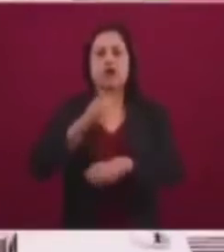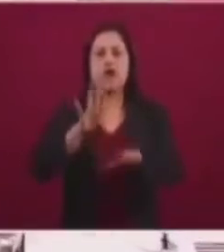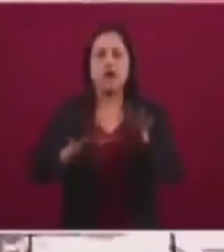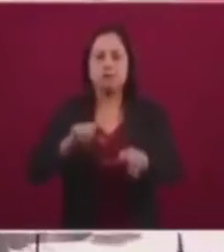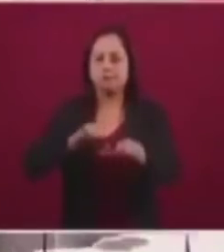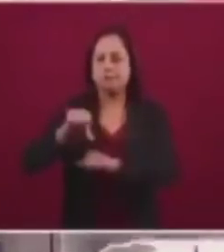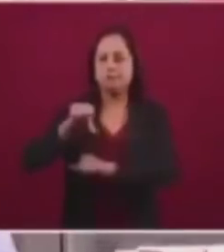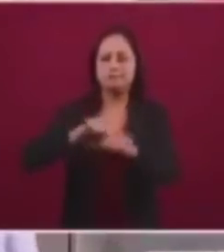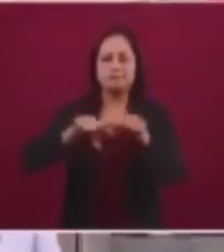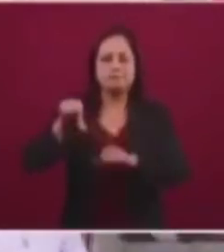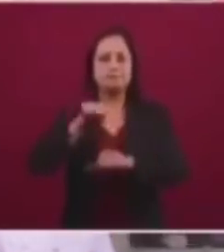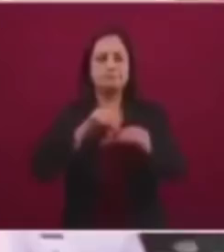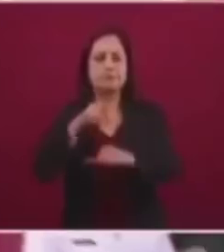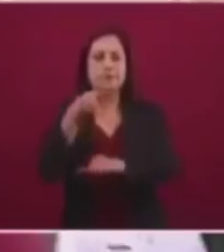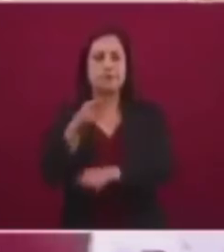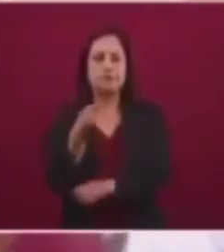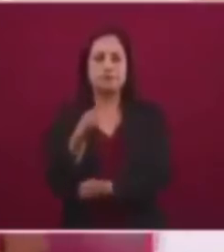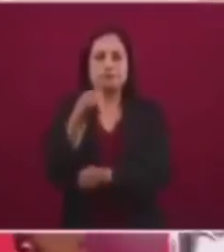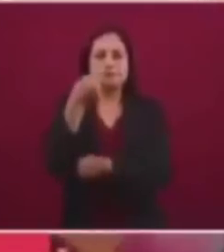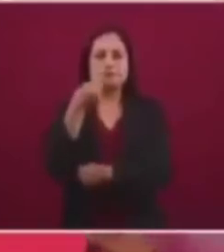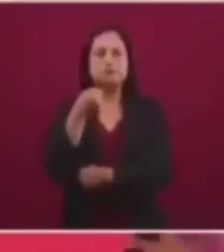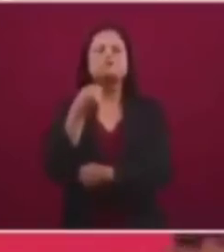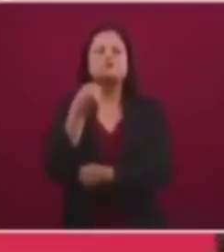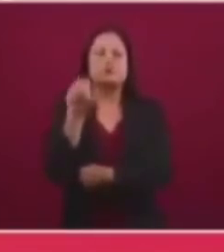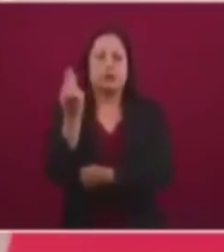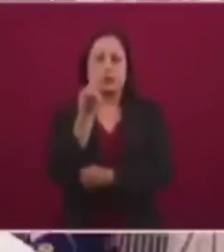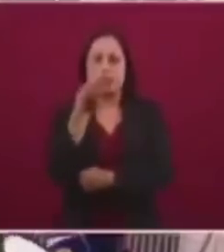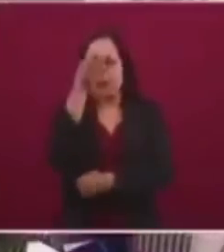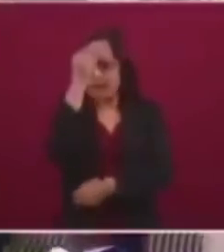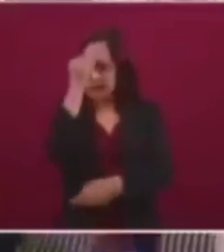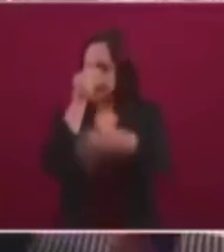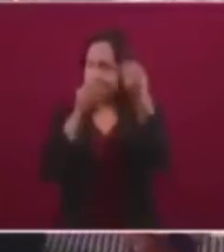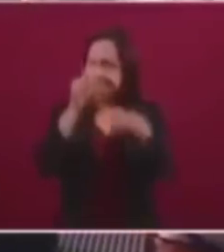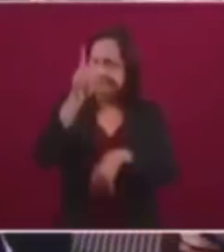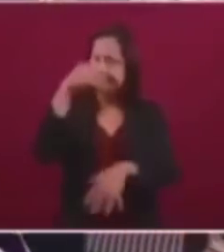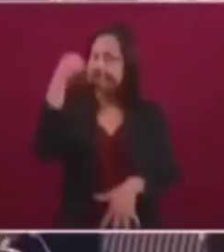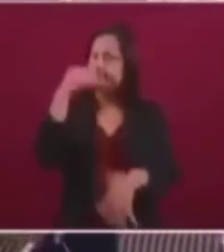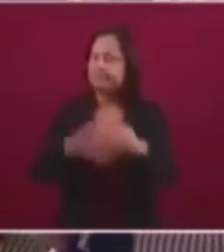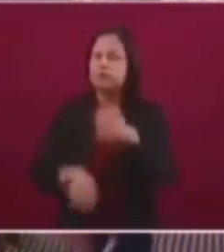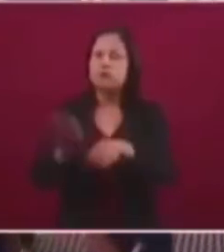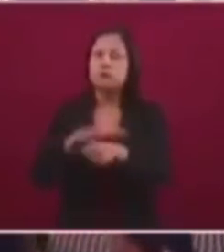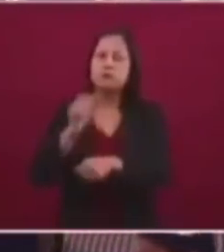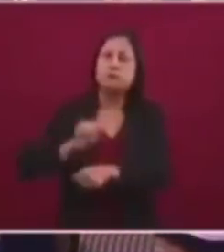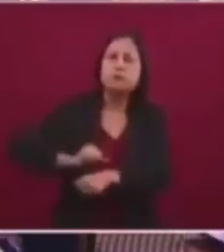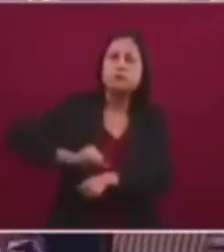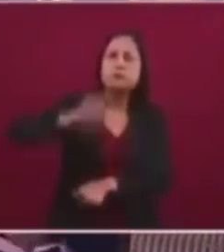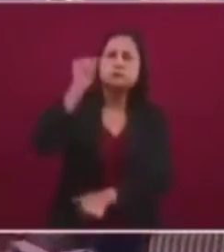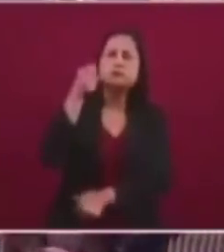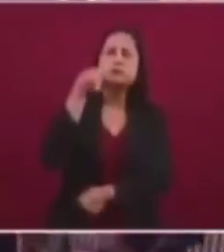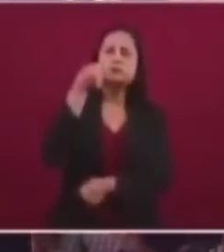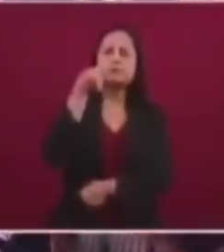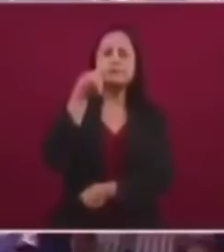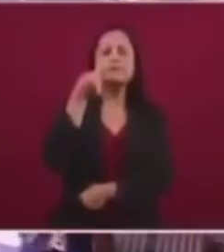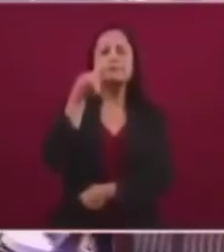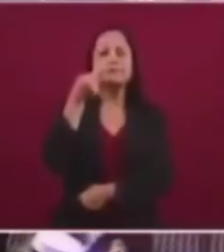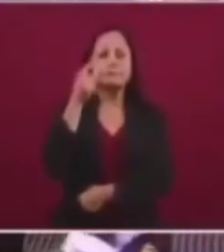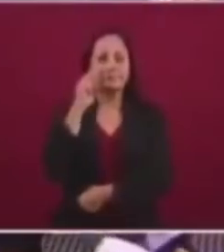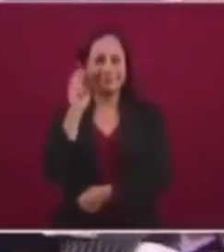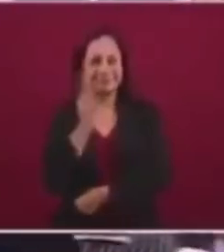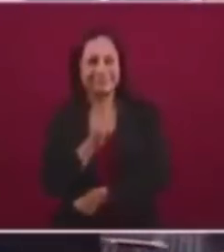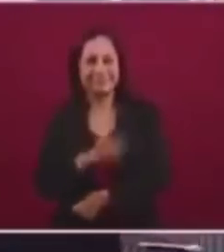2019. Cuartel Marina. Somos más que vencedores. Este es el lema